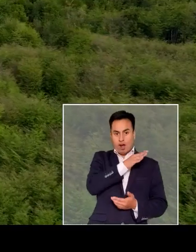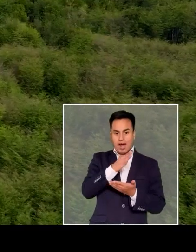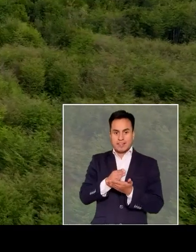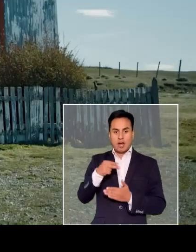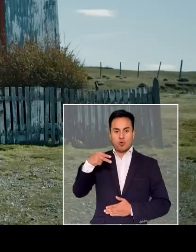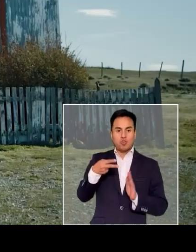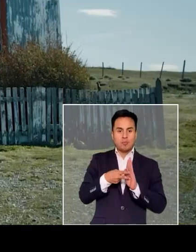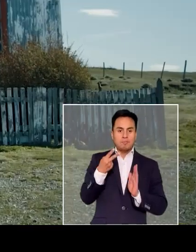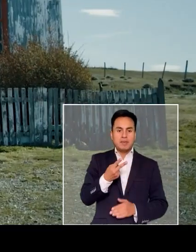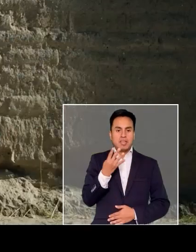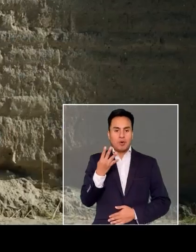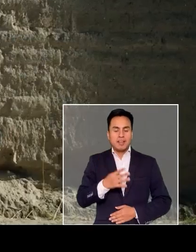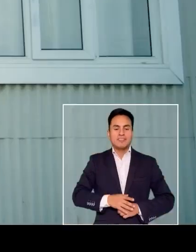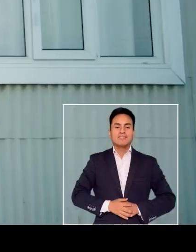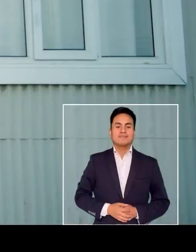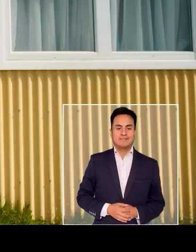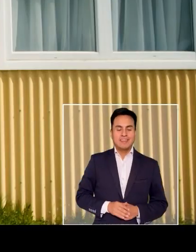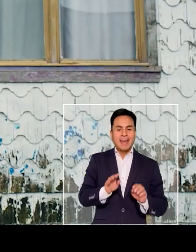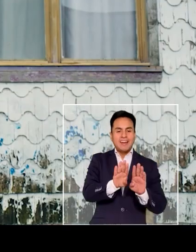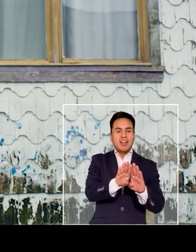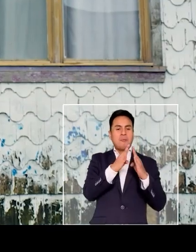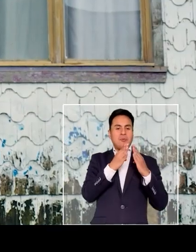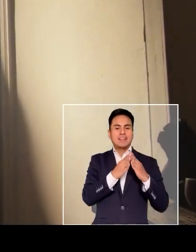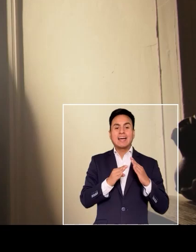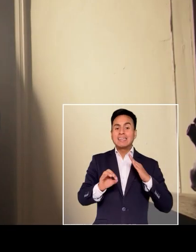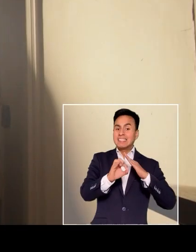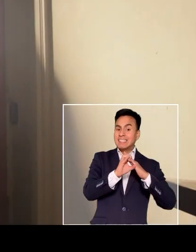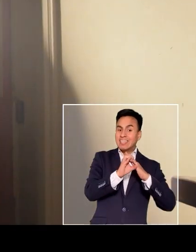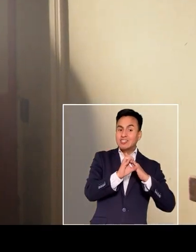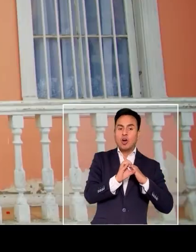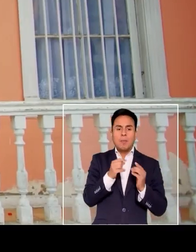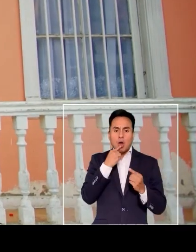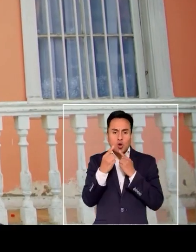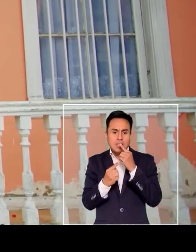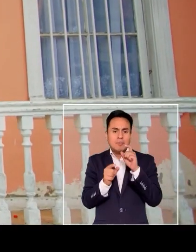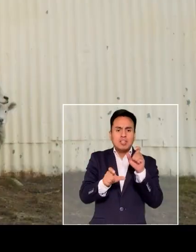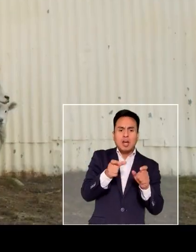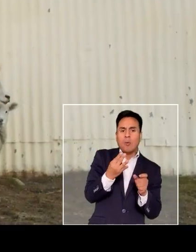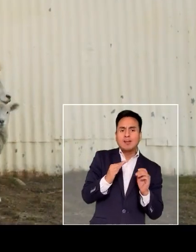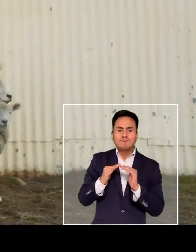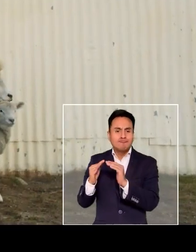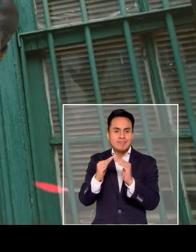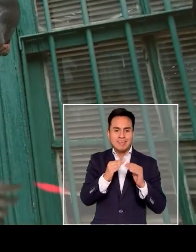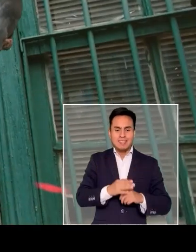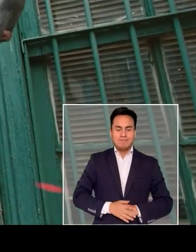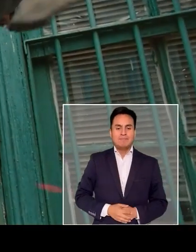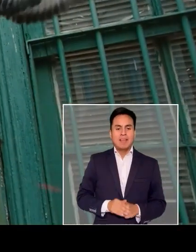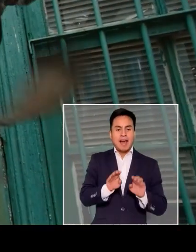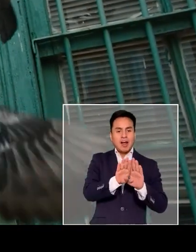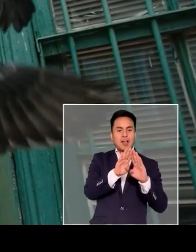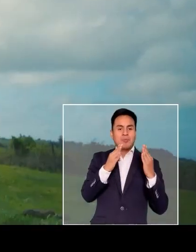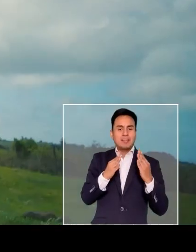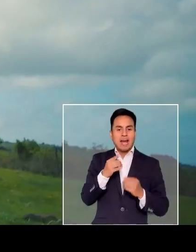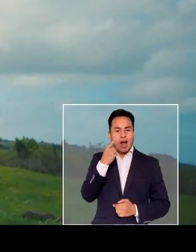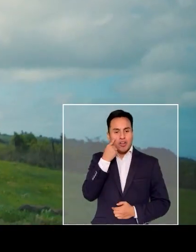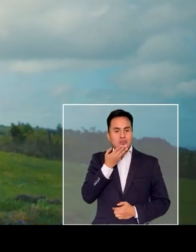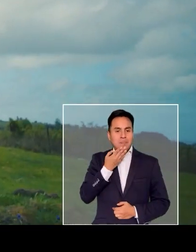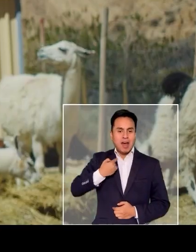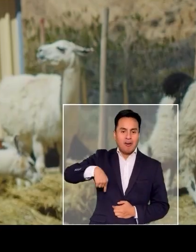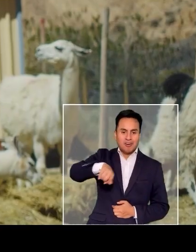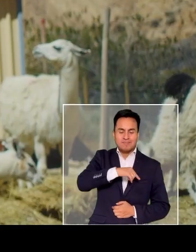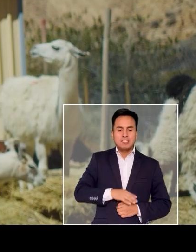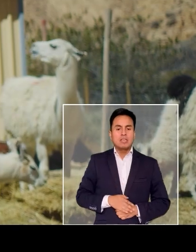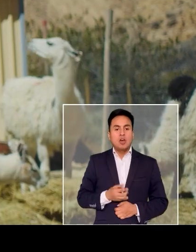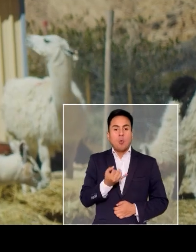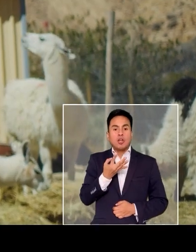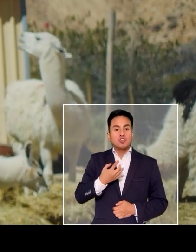Desde marzo hasta junio del 2024, abramos la puerta al Censo de Población y Vivienda. Abramos la puerta a conocernos mejor.